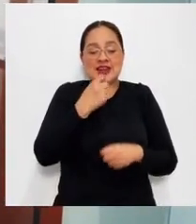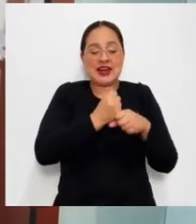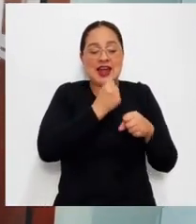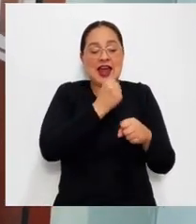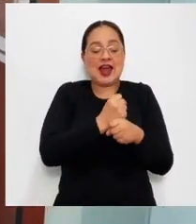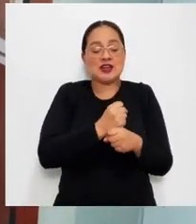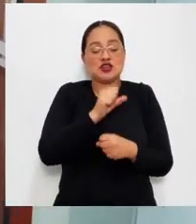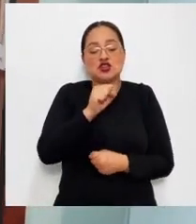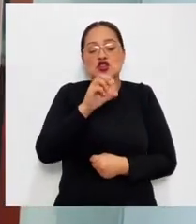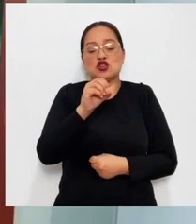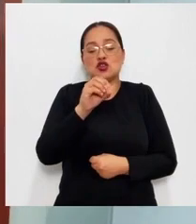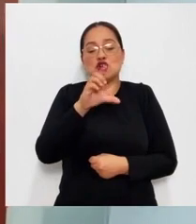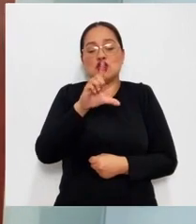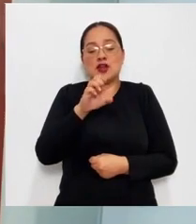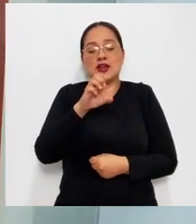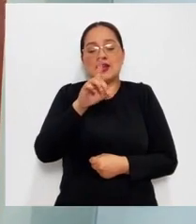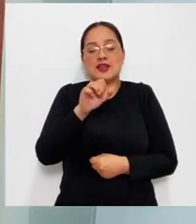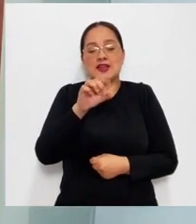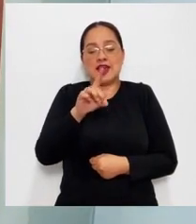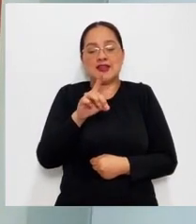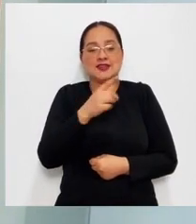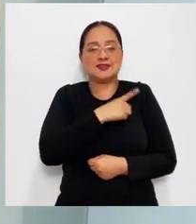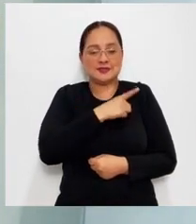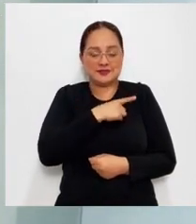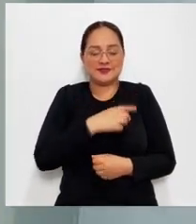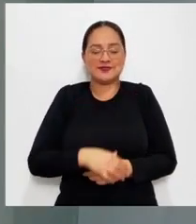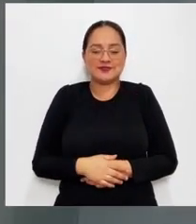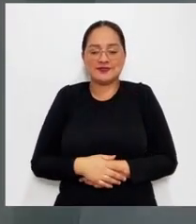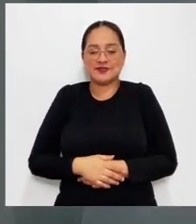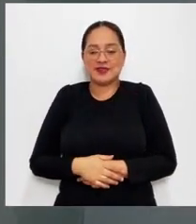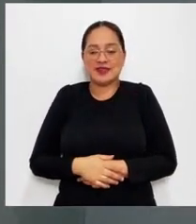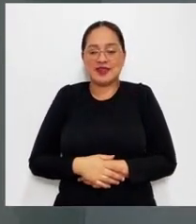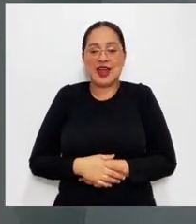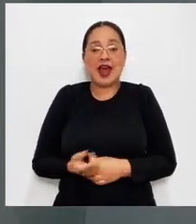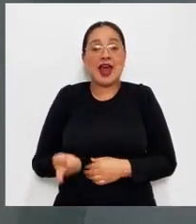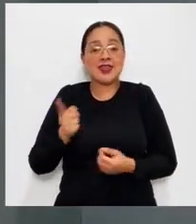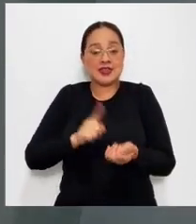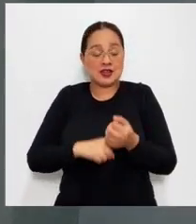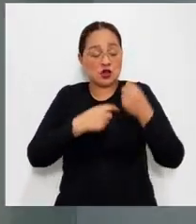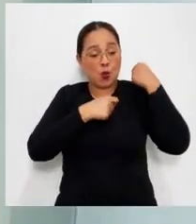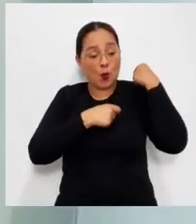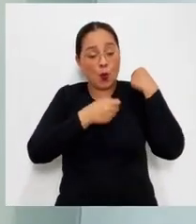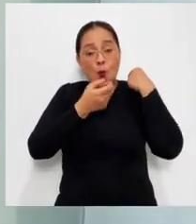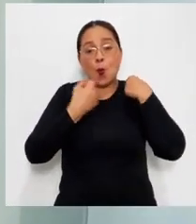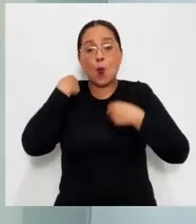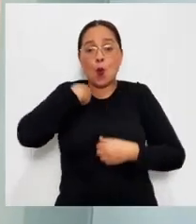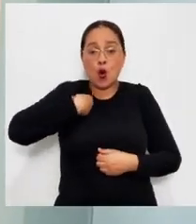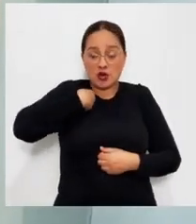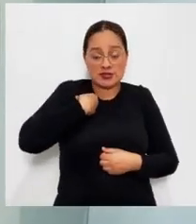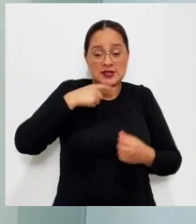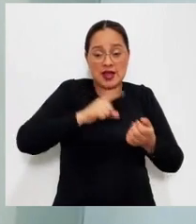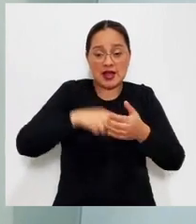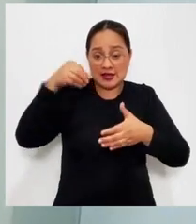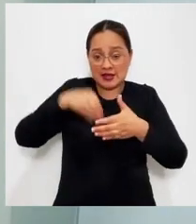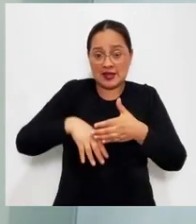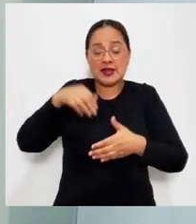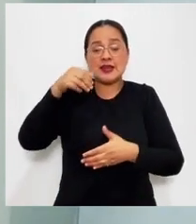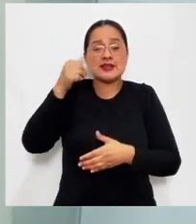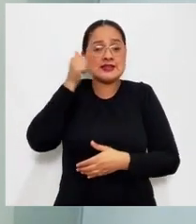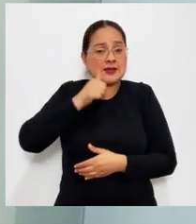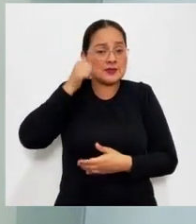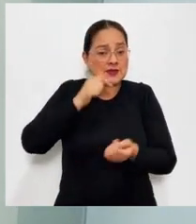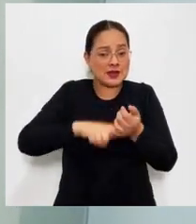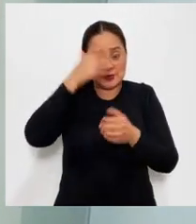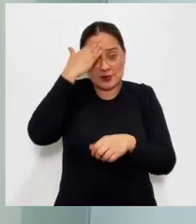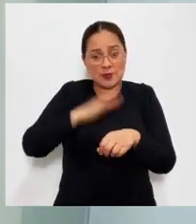100 años de soledad, creo que lo he leído 2 veces. ¿Qué no puede faltar en tu bolsa? ¿Qué no puede faltar en mi bolsa? Las llaves de